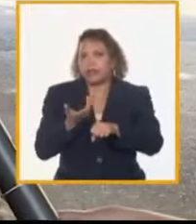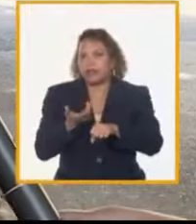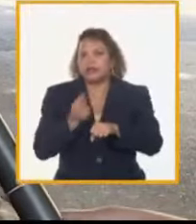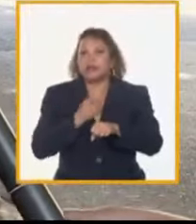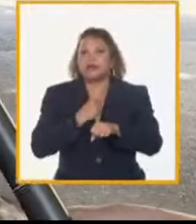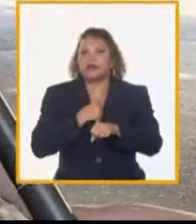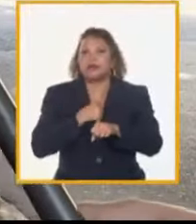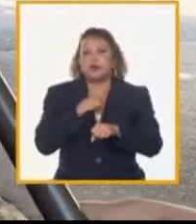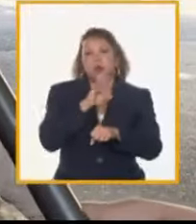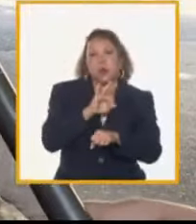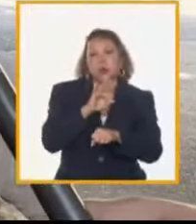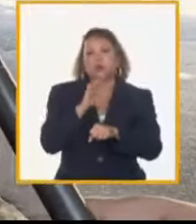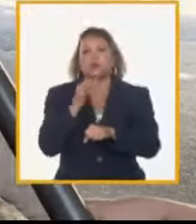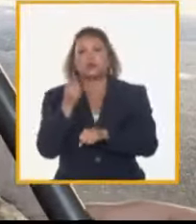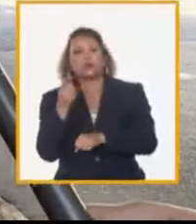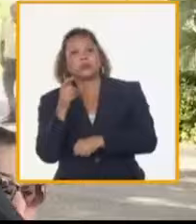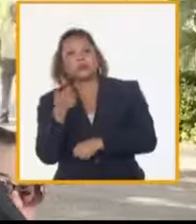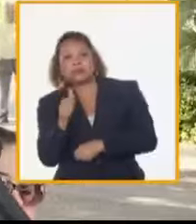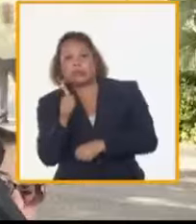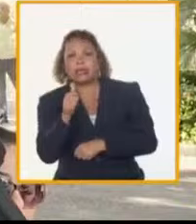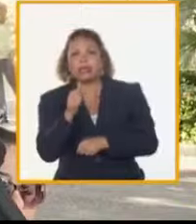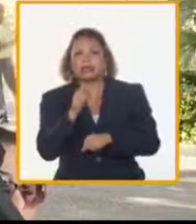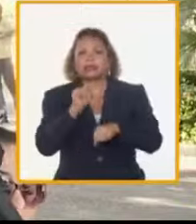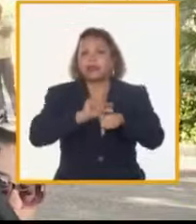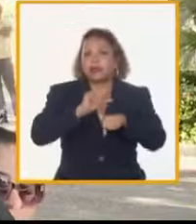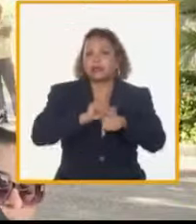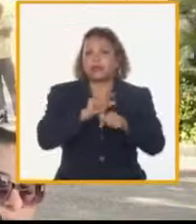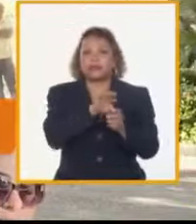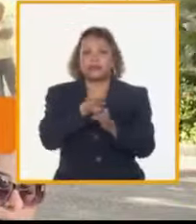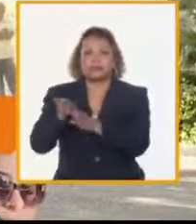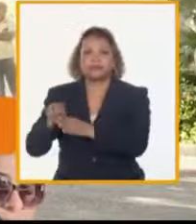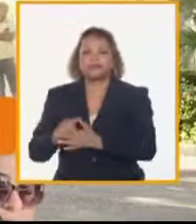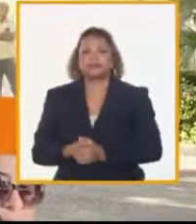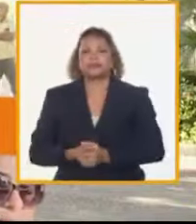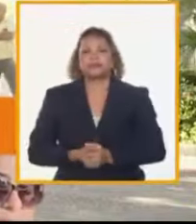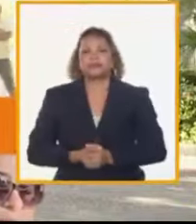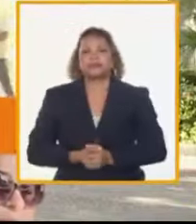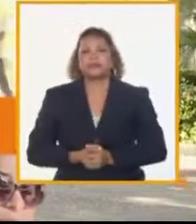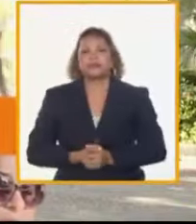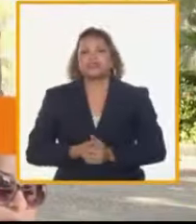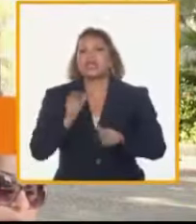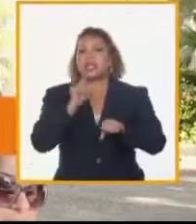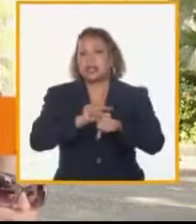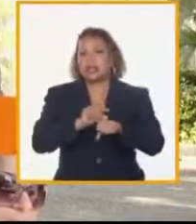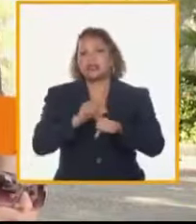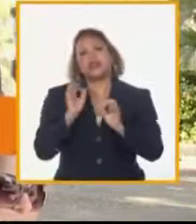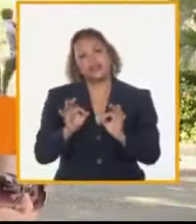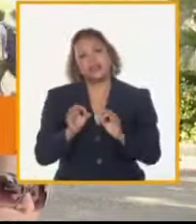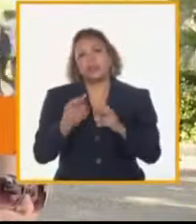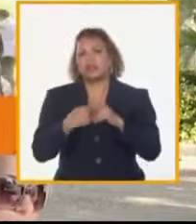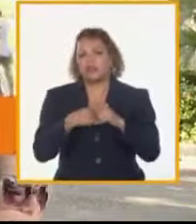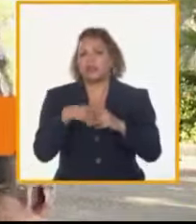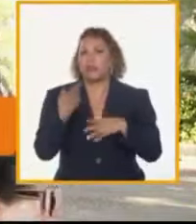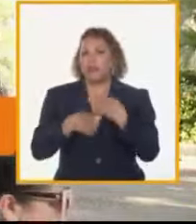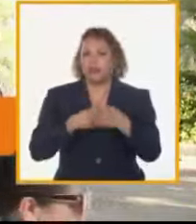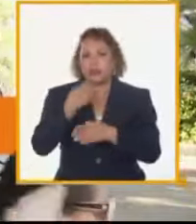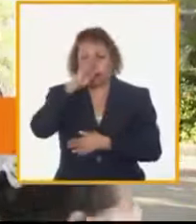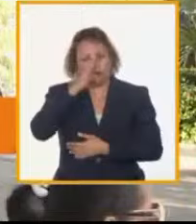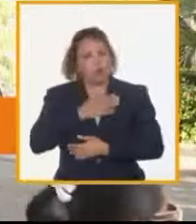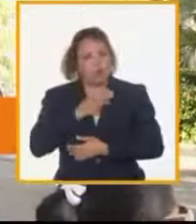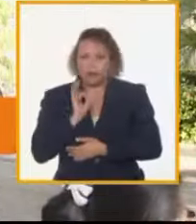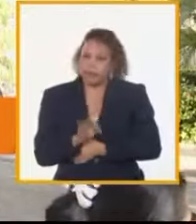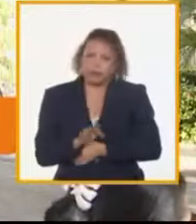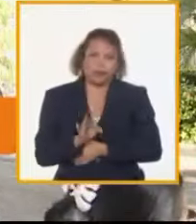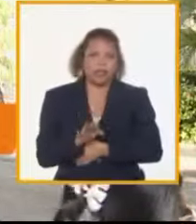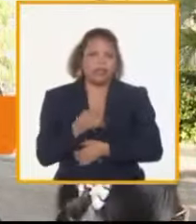con 8, 10 vehículos. Las gacelas realmente han venido a resolver un problema grande en este país. En este momento,